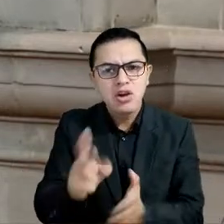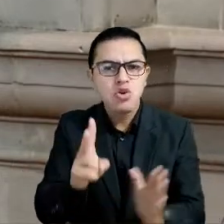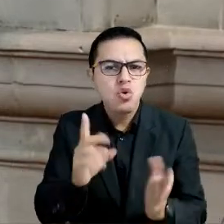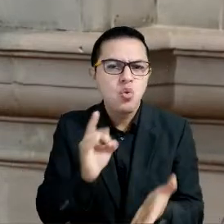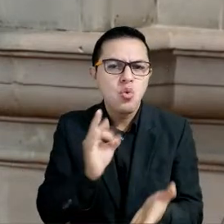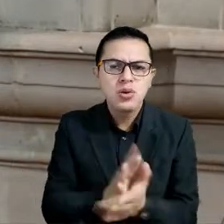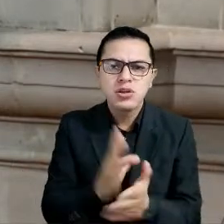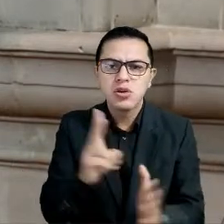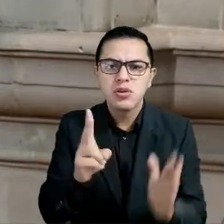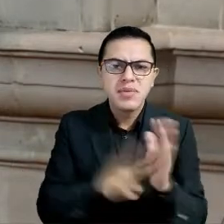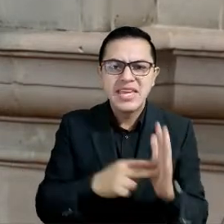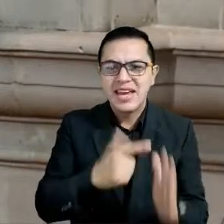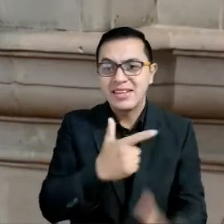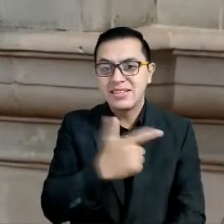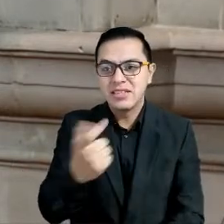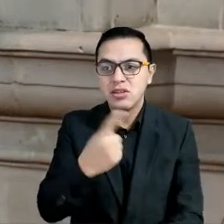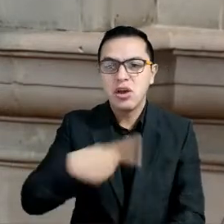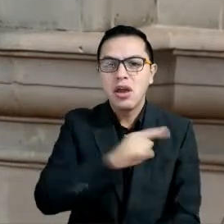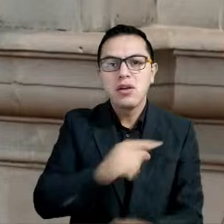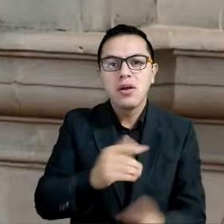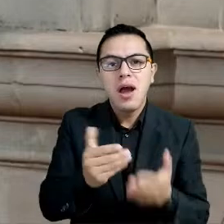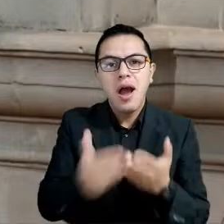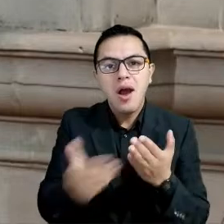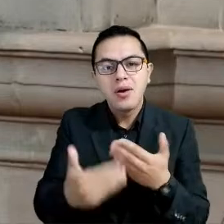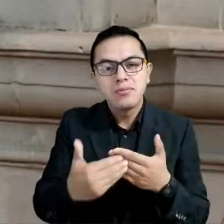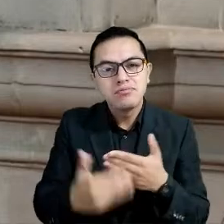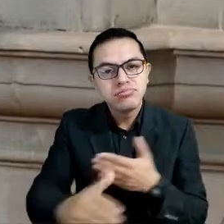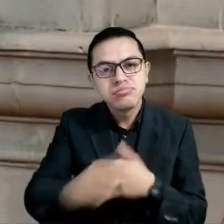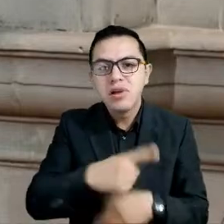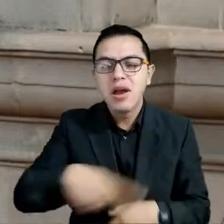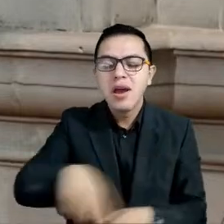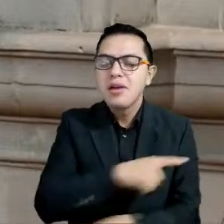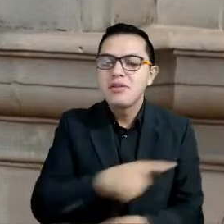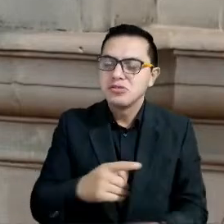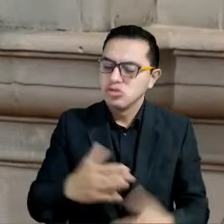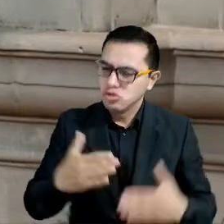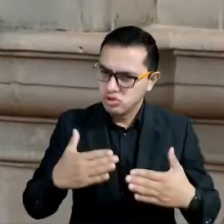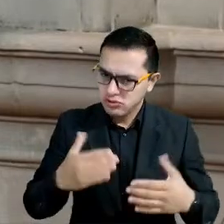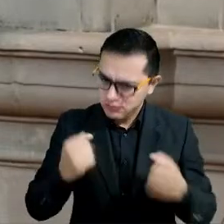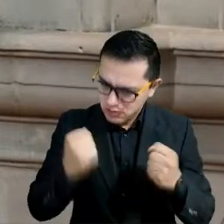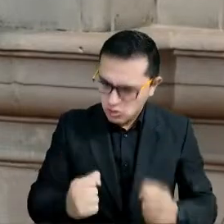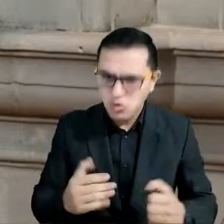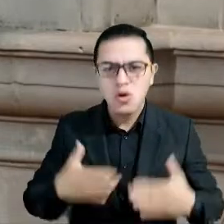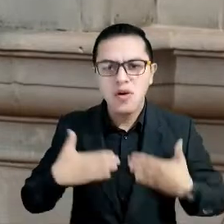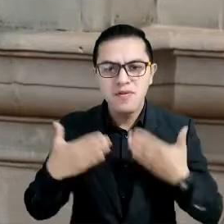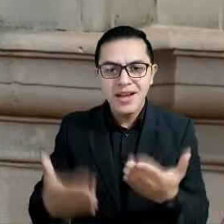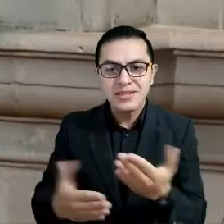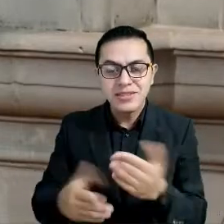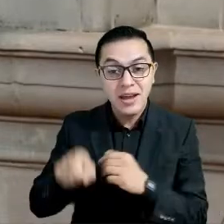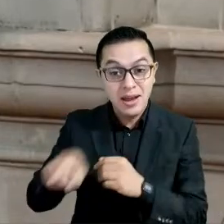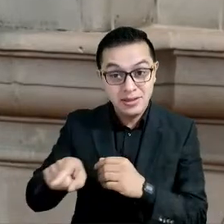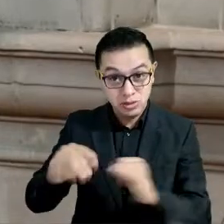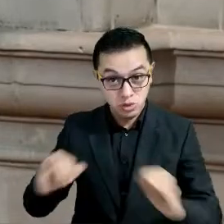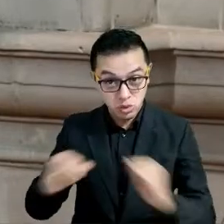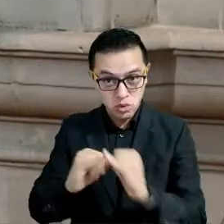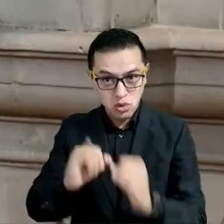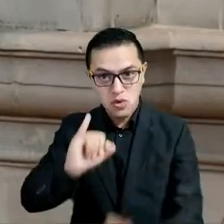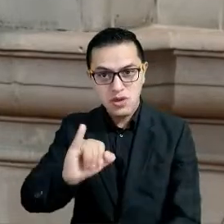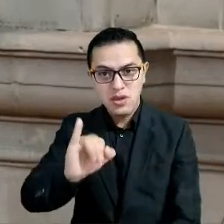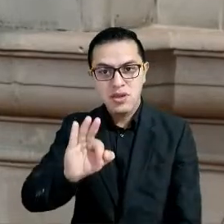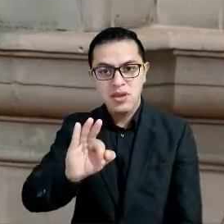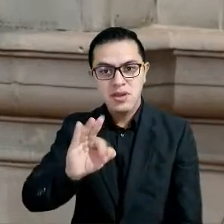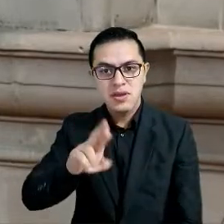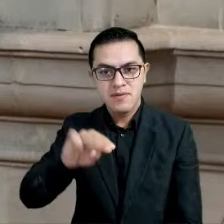certeza jurídica total y plena de que esa sentencia ya está en el IFREM y que pueden el día de mañana vender o